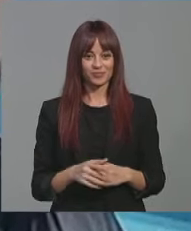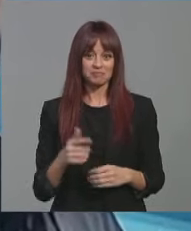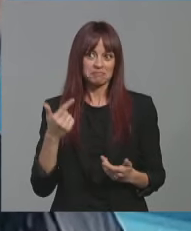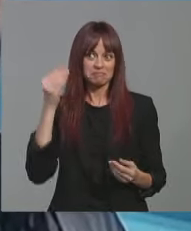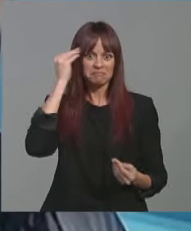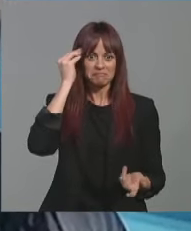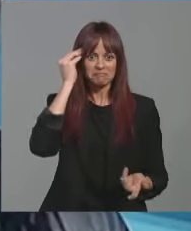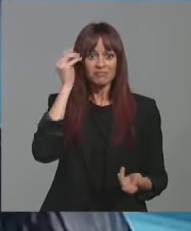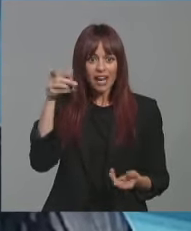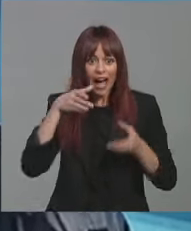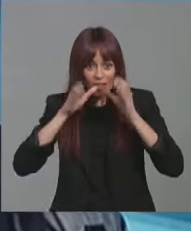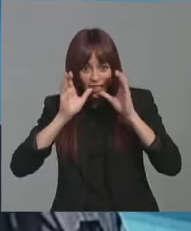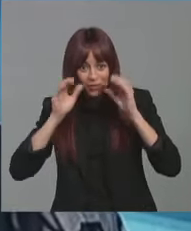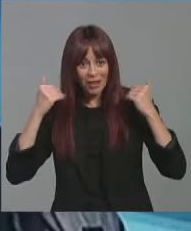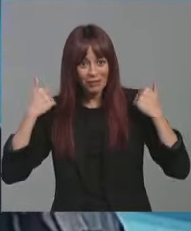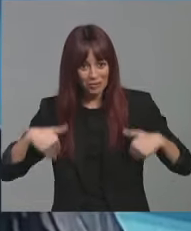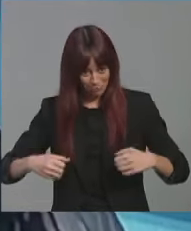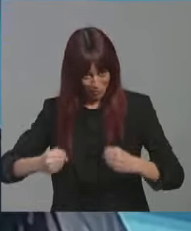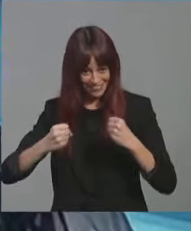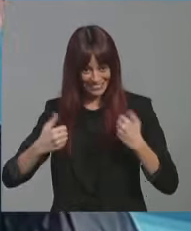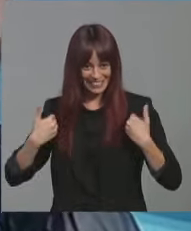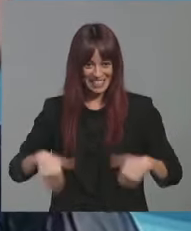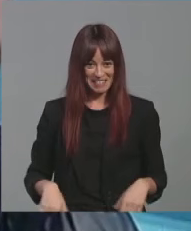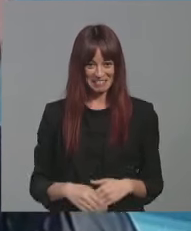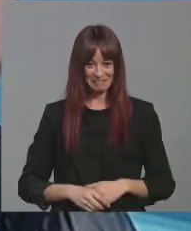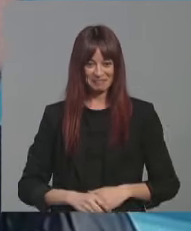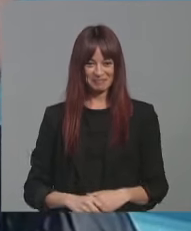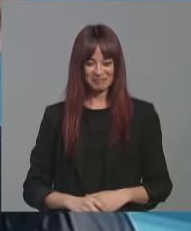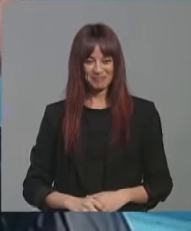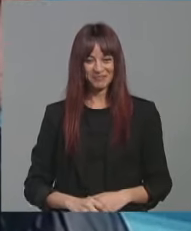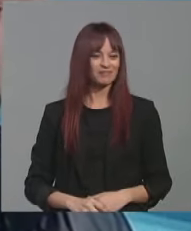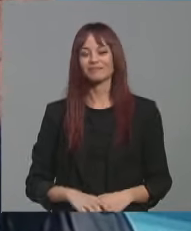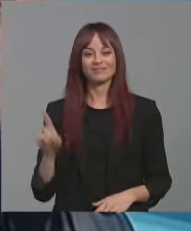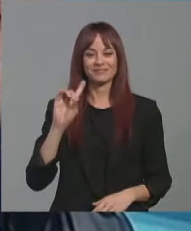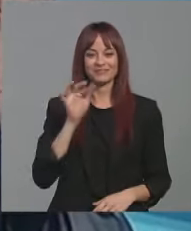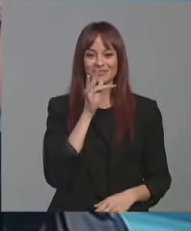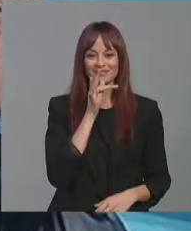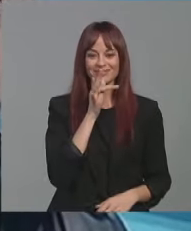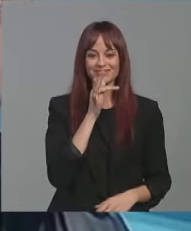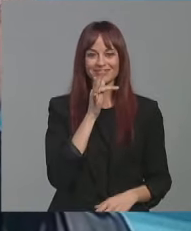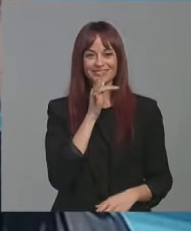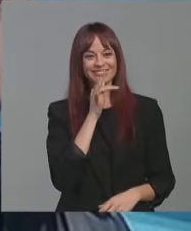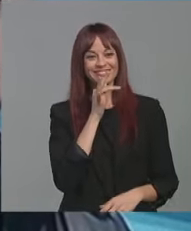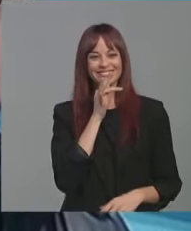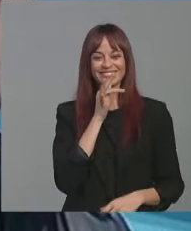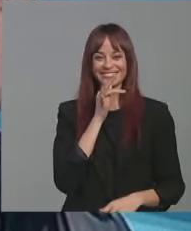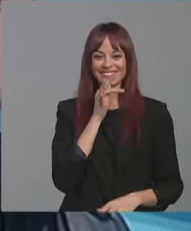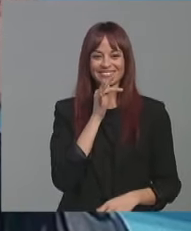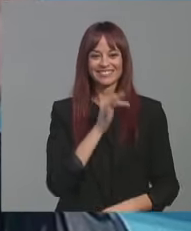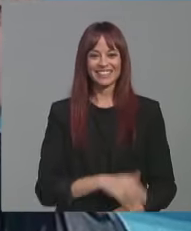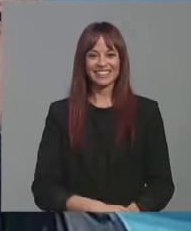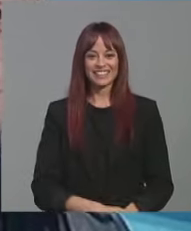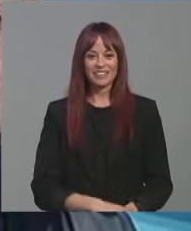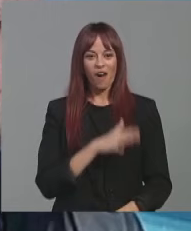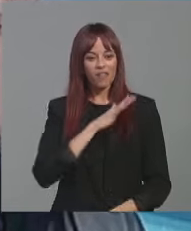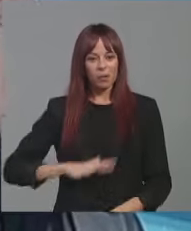si si has desayunado fuerte No todavía no todavía no estoy de